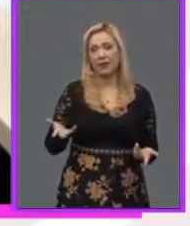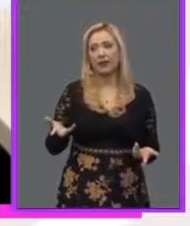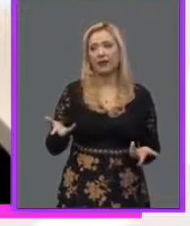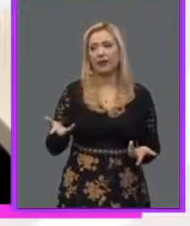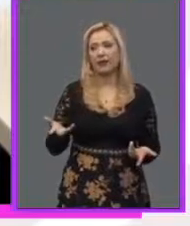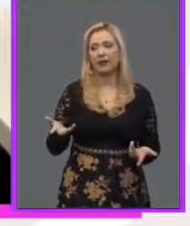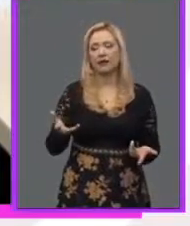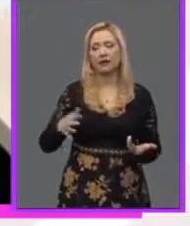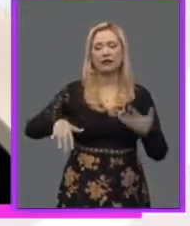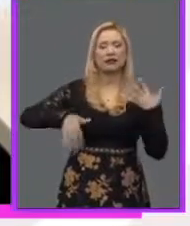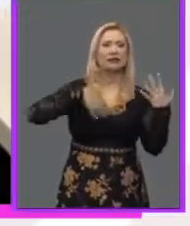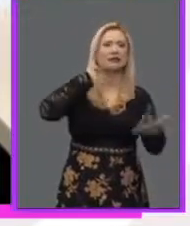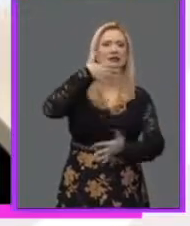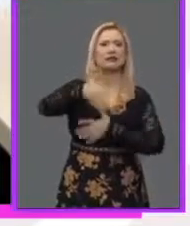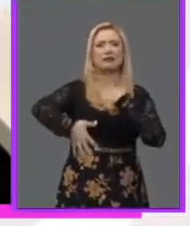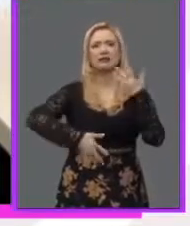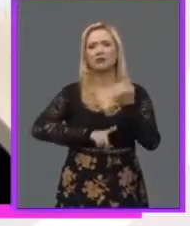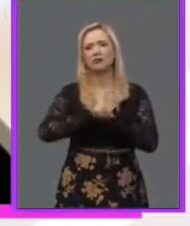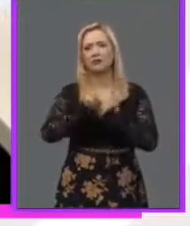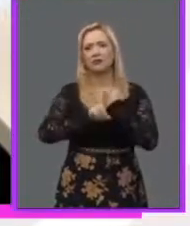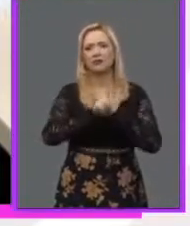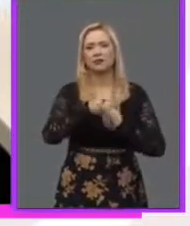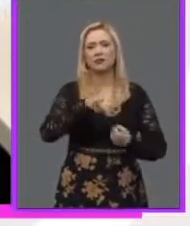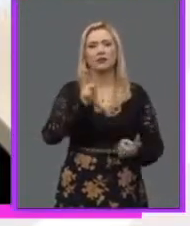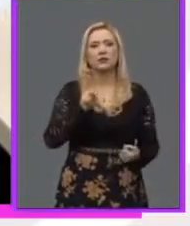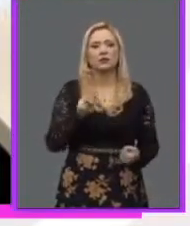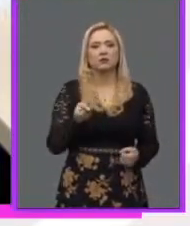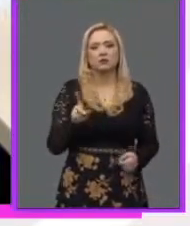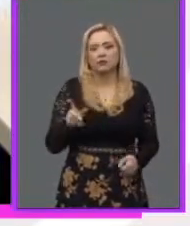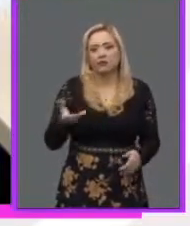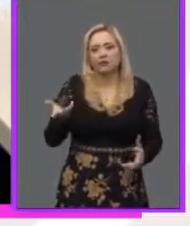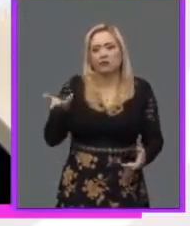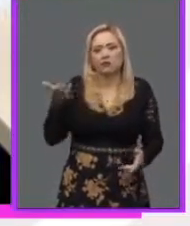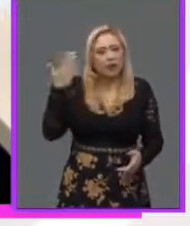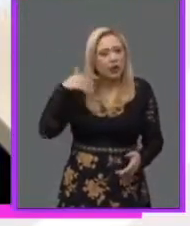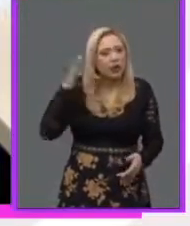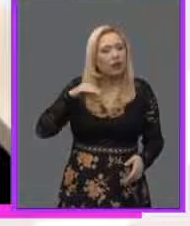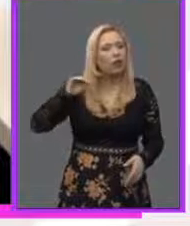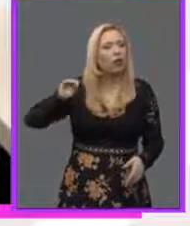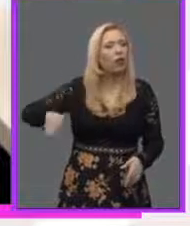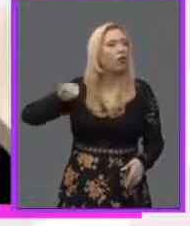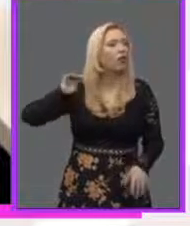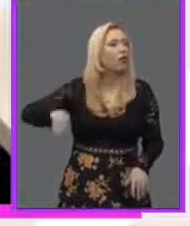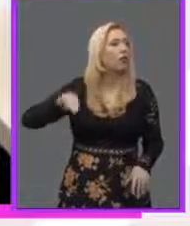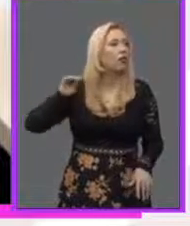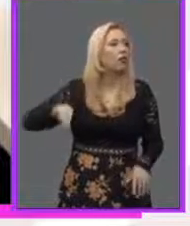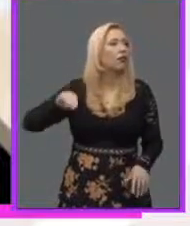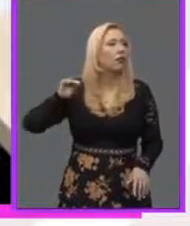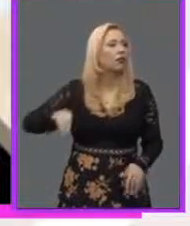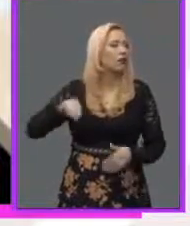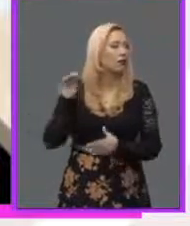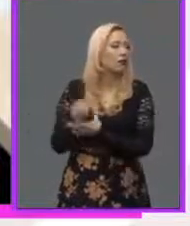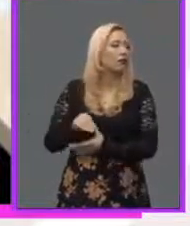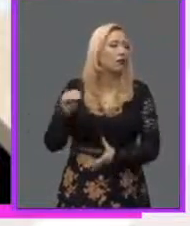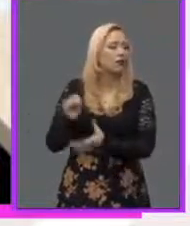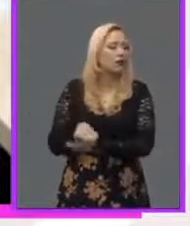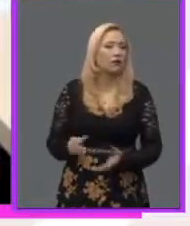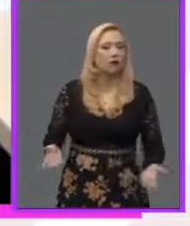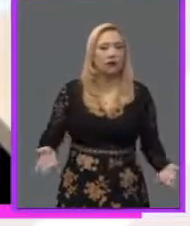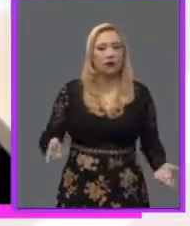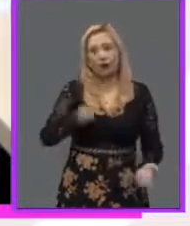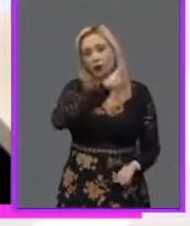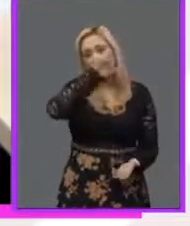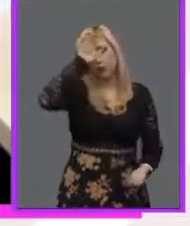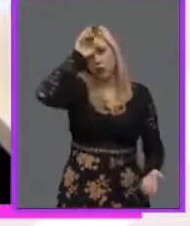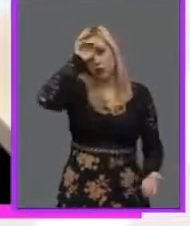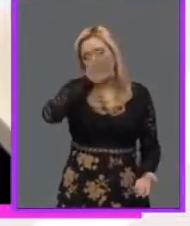cosas, llamamos crisis a los problemas cuando los problemas alcanzan a las personas que antes podían ignorarlos, ¿no? Porque la realidad es que en el área